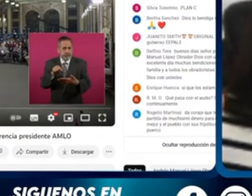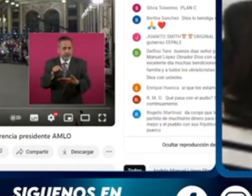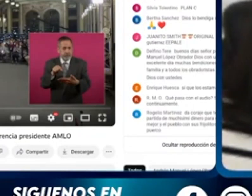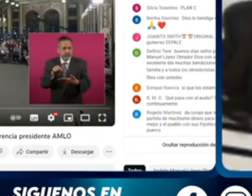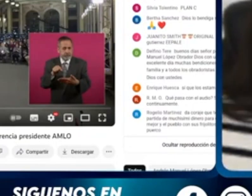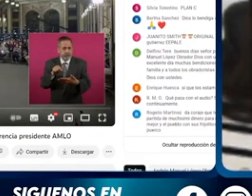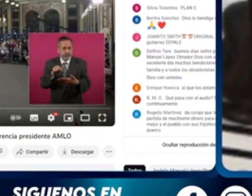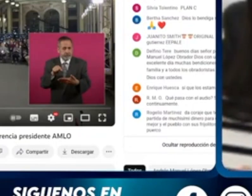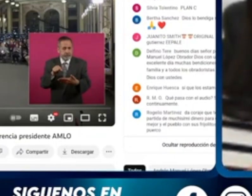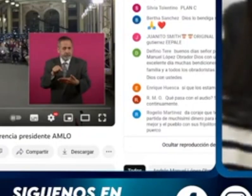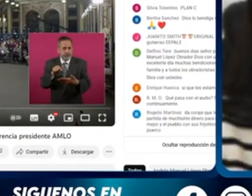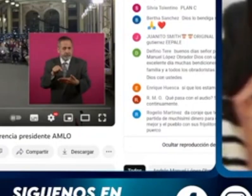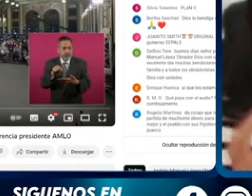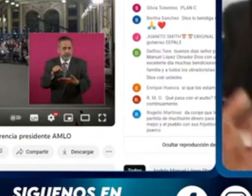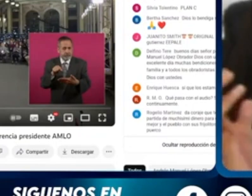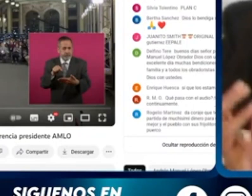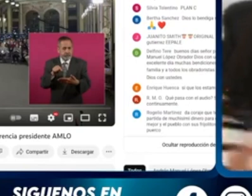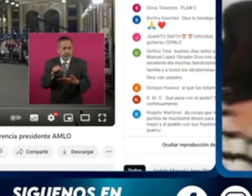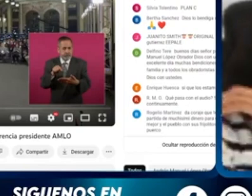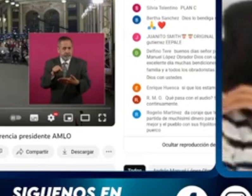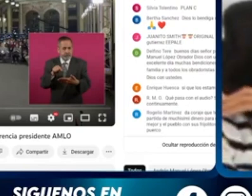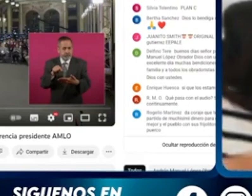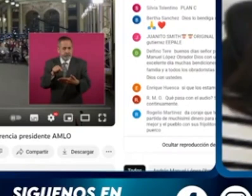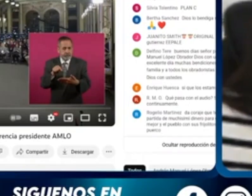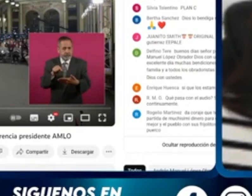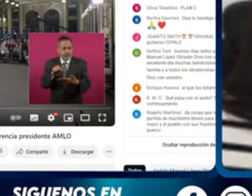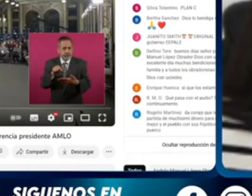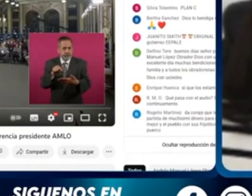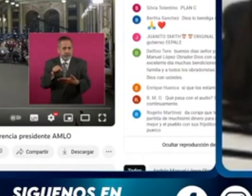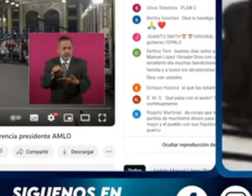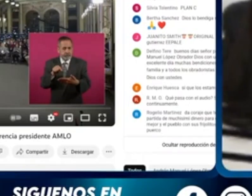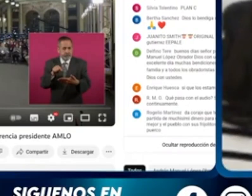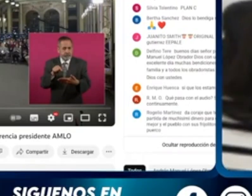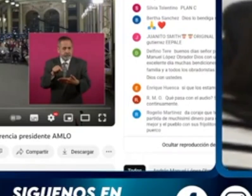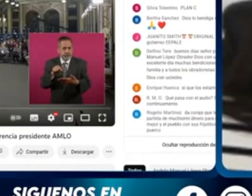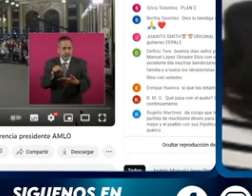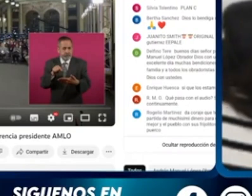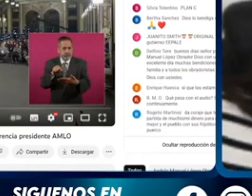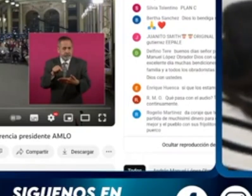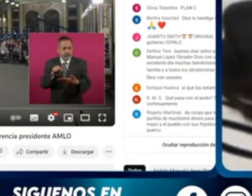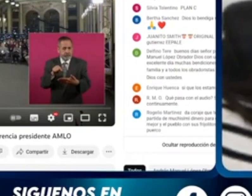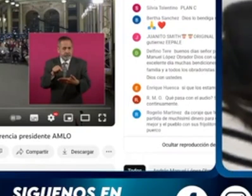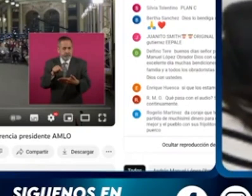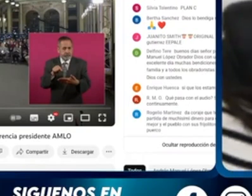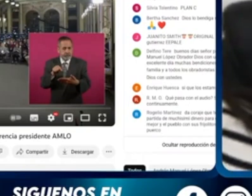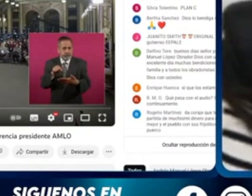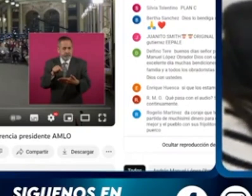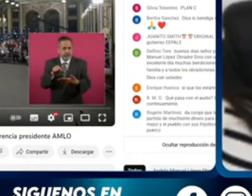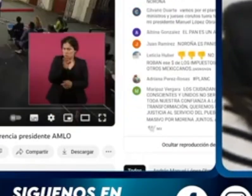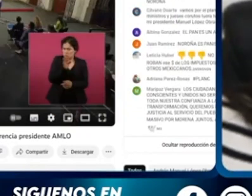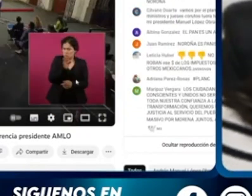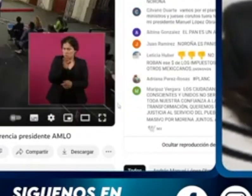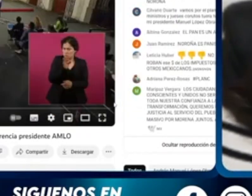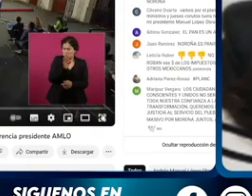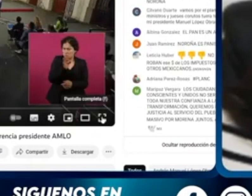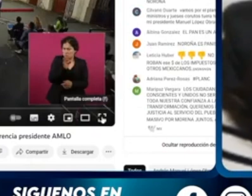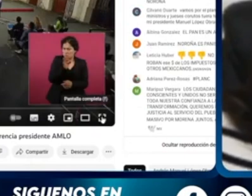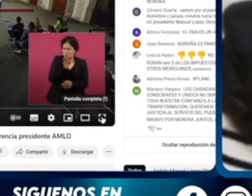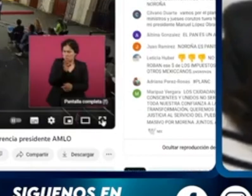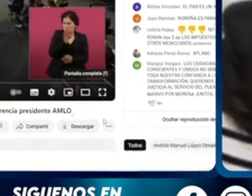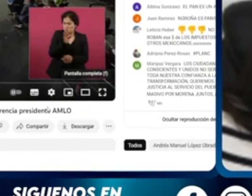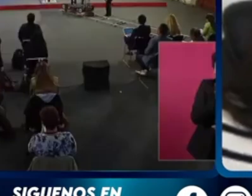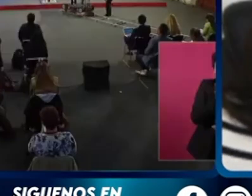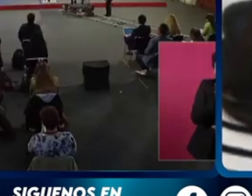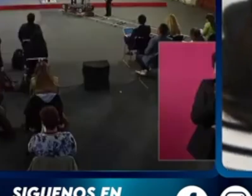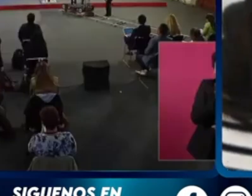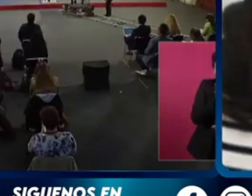gordo, obeso en temas de corrupción? No, mi querida familia, eso no lo podemos permitir. Pero ¿qué más